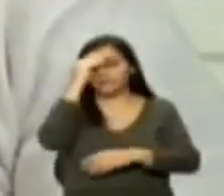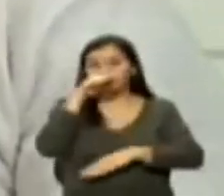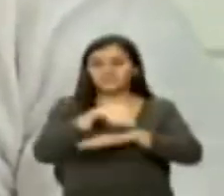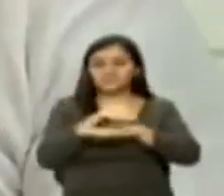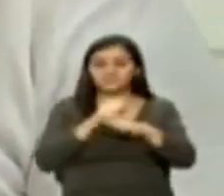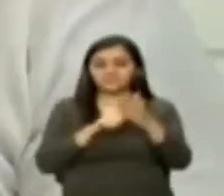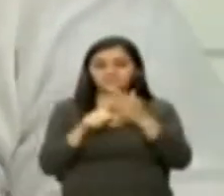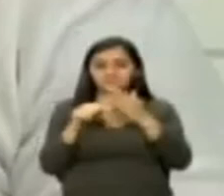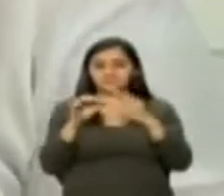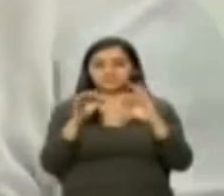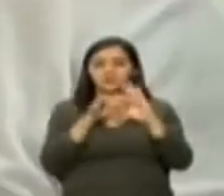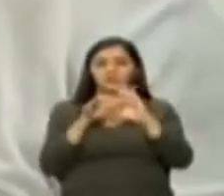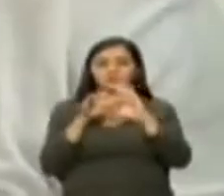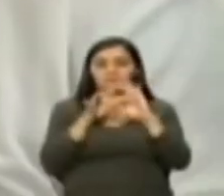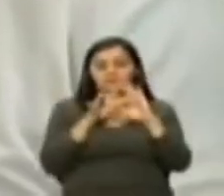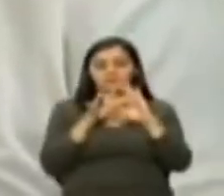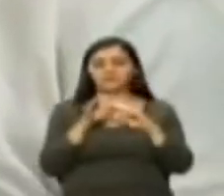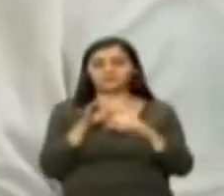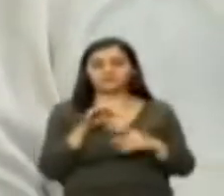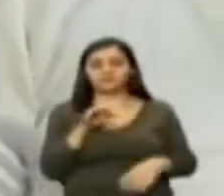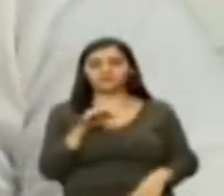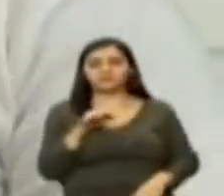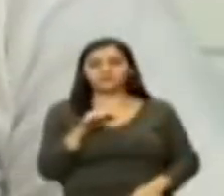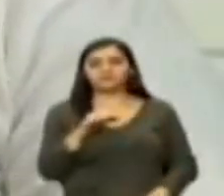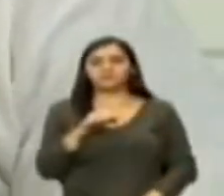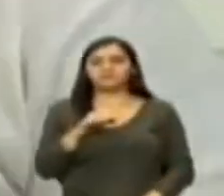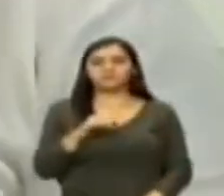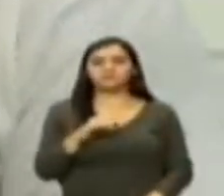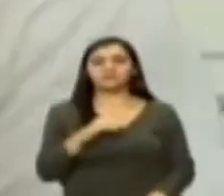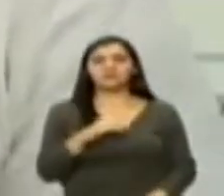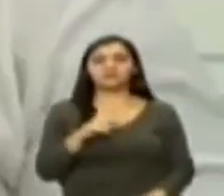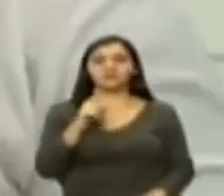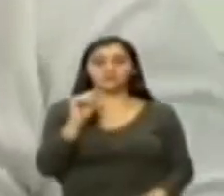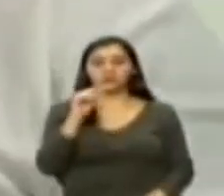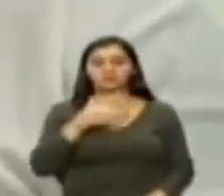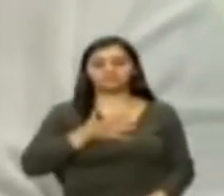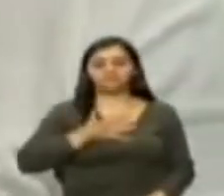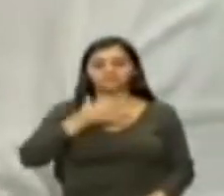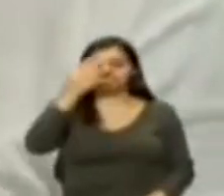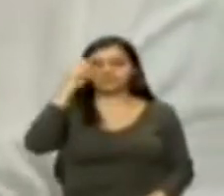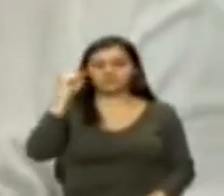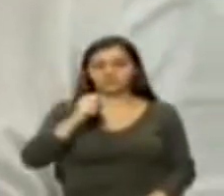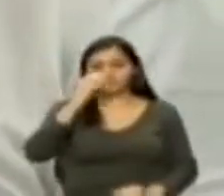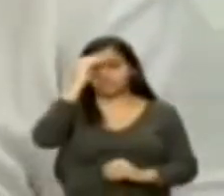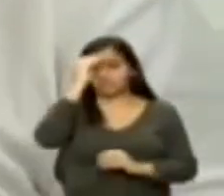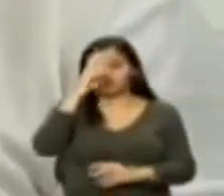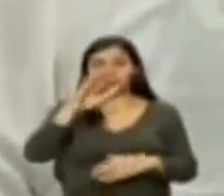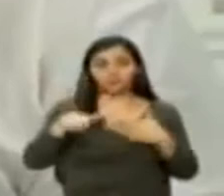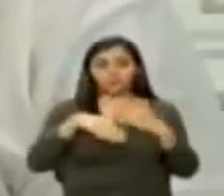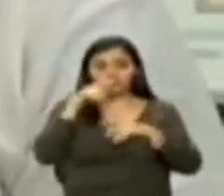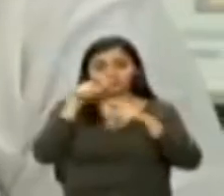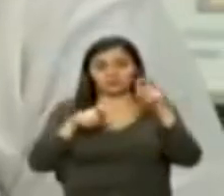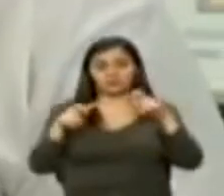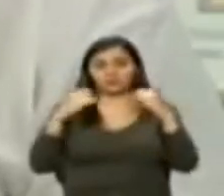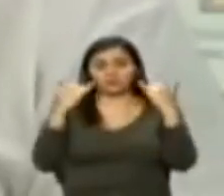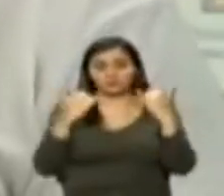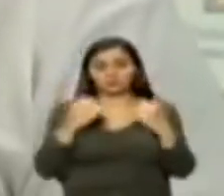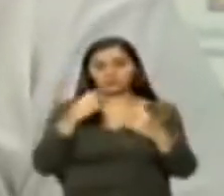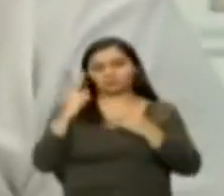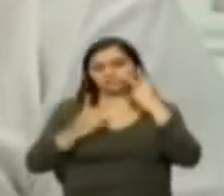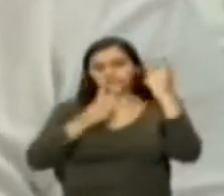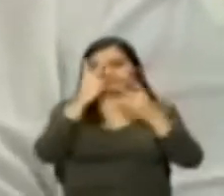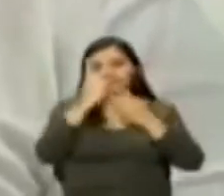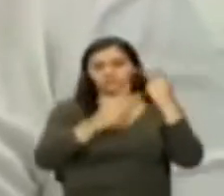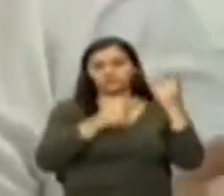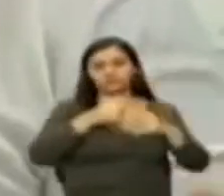los compañeros de los medios de comunicación. Presidente, con indignación tengo que informar a la ciudadanía. El día de hoy hemos hecho un recorrido en